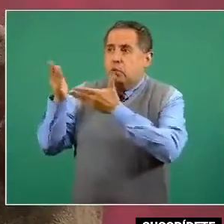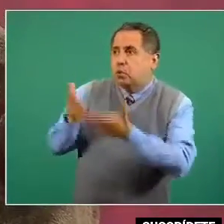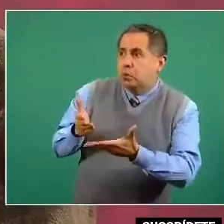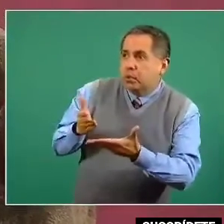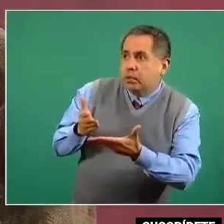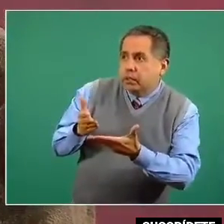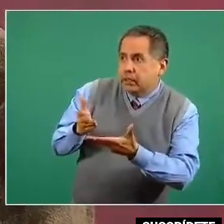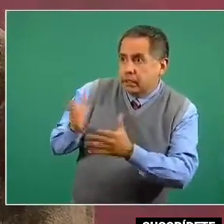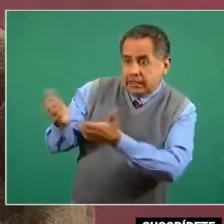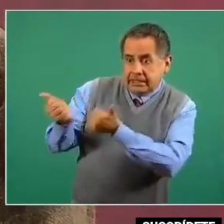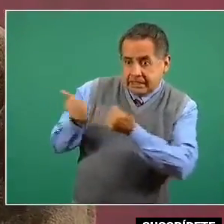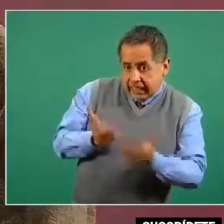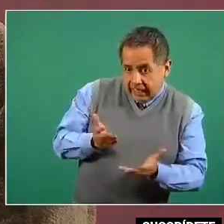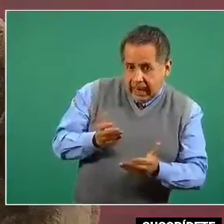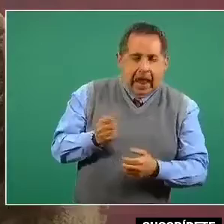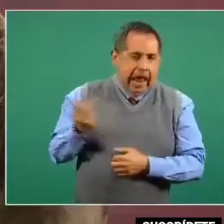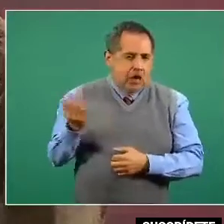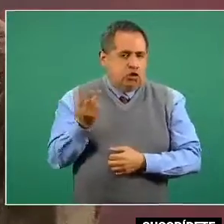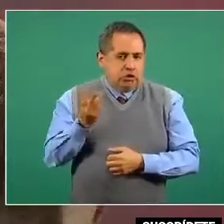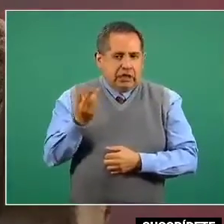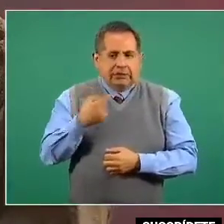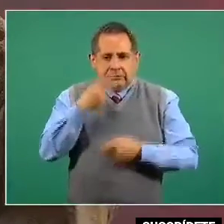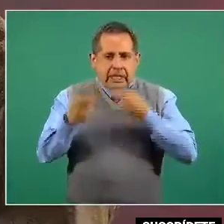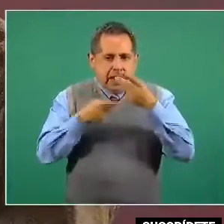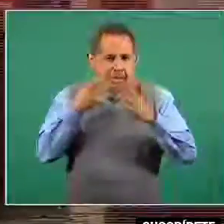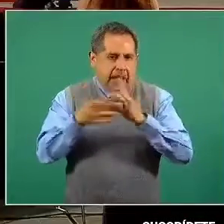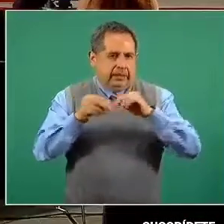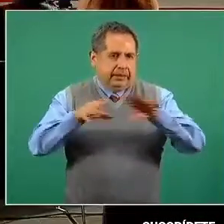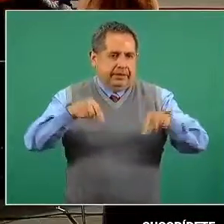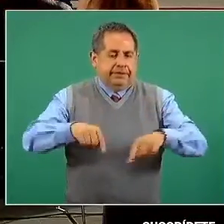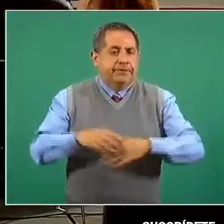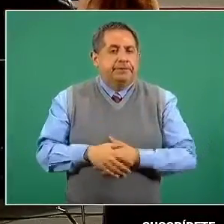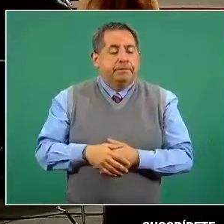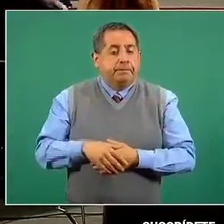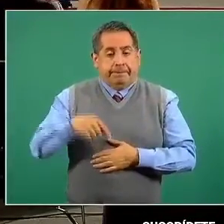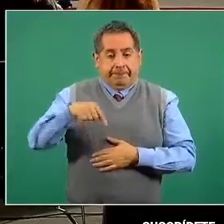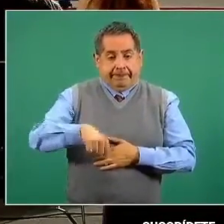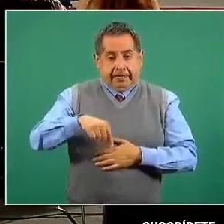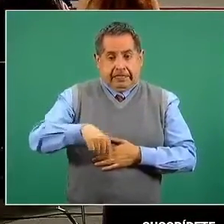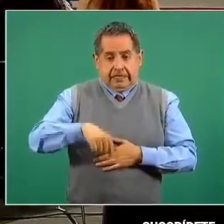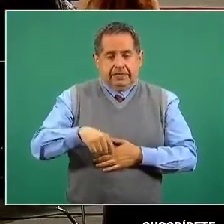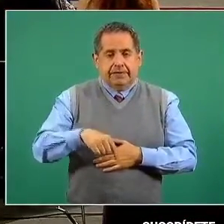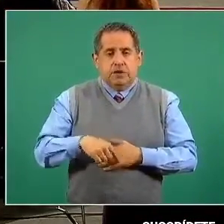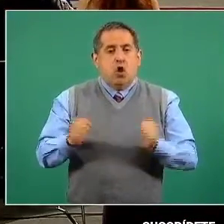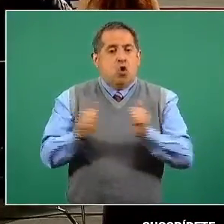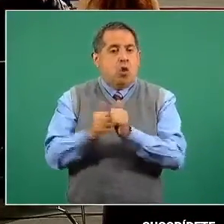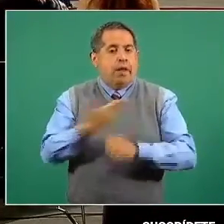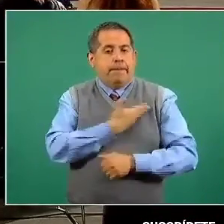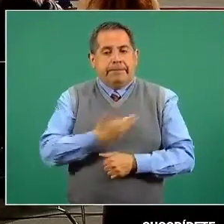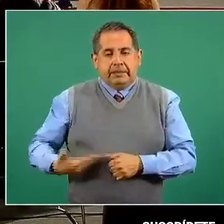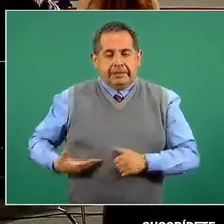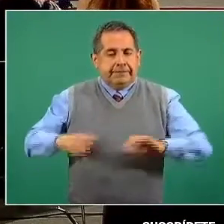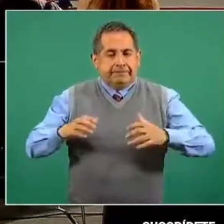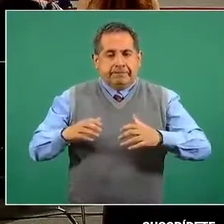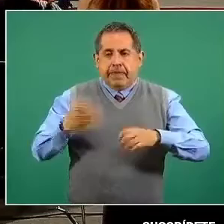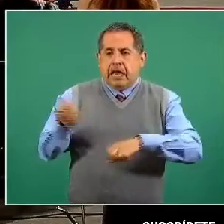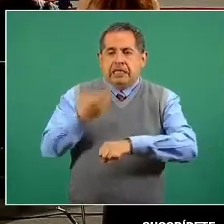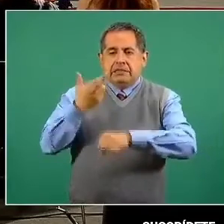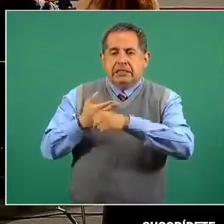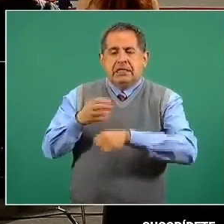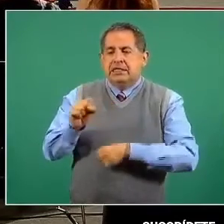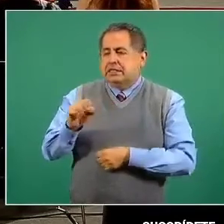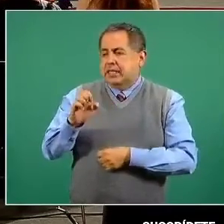sobre la importancia de este nuevo embarque. Aquí en la sala acompañaremos al señor presidente, el secretario de la